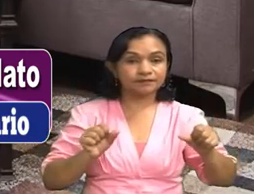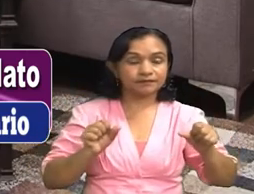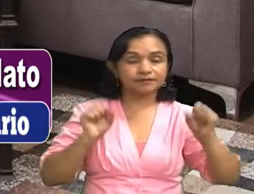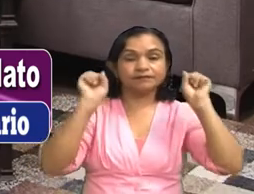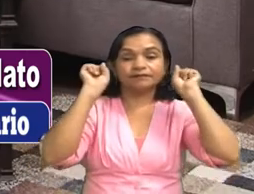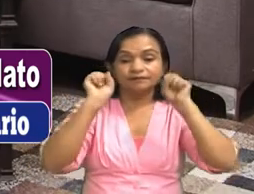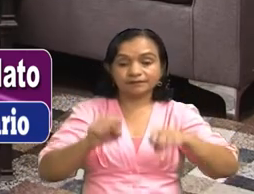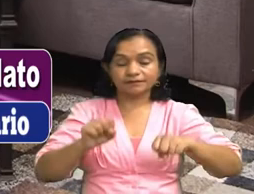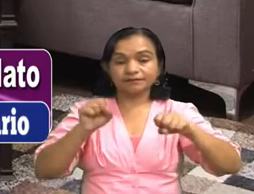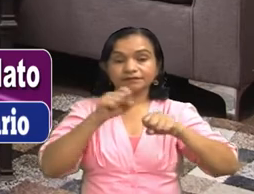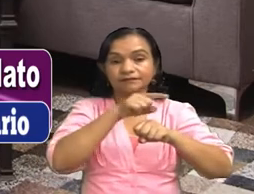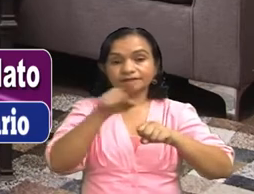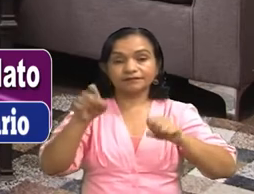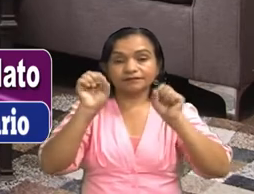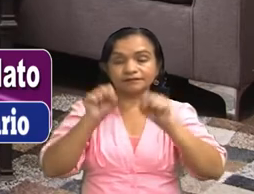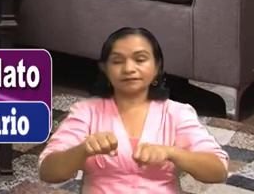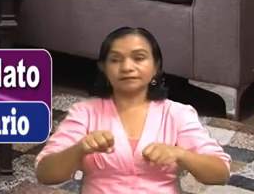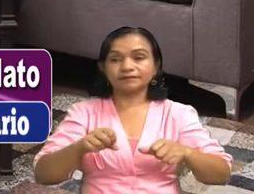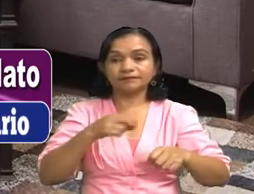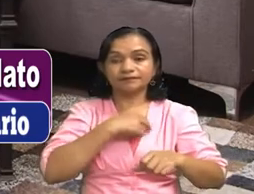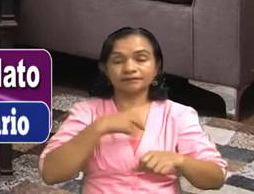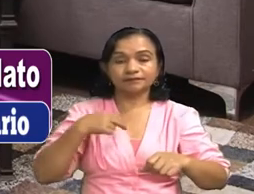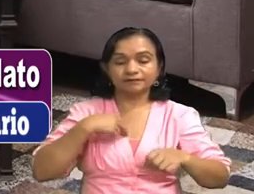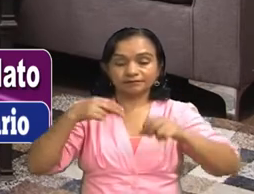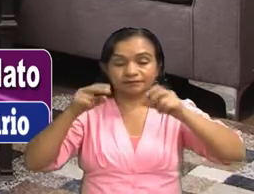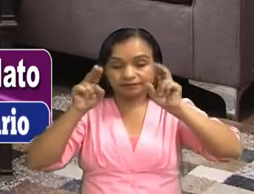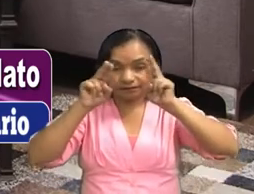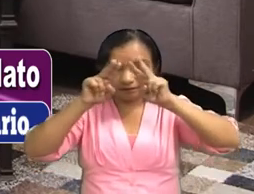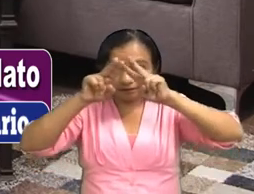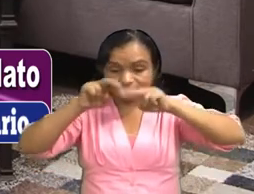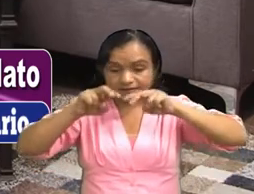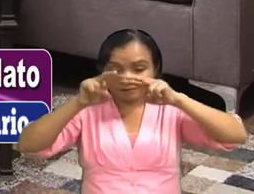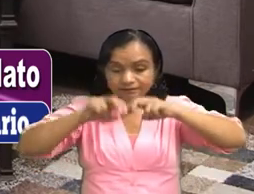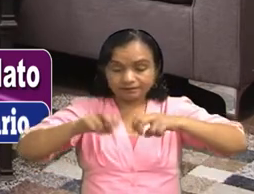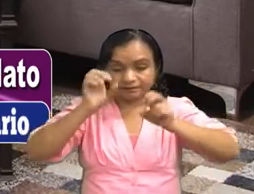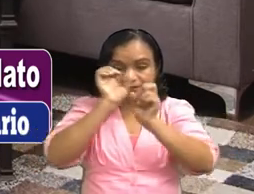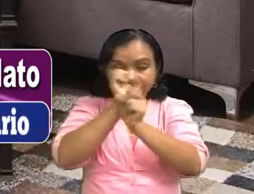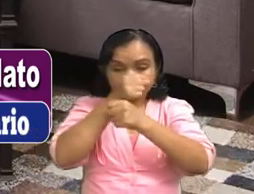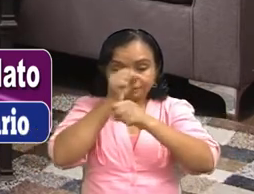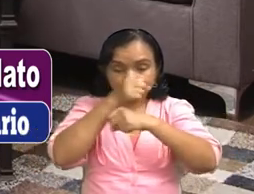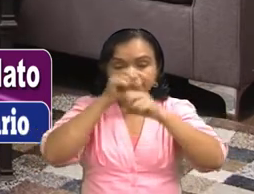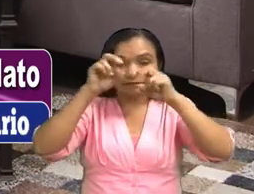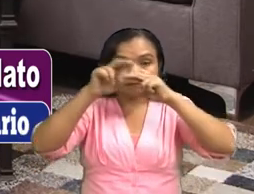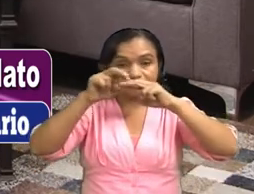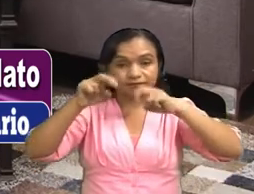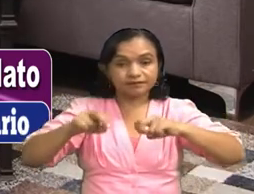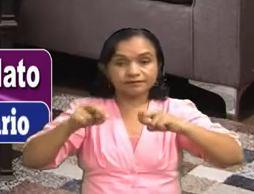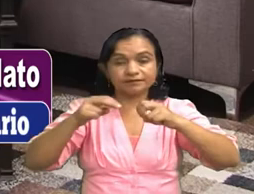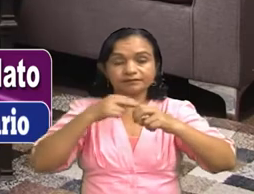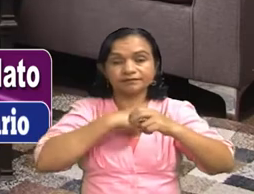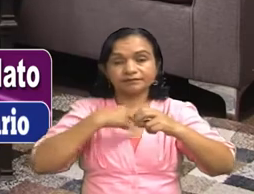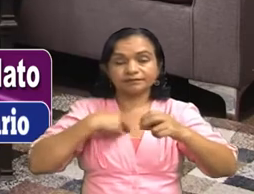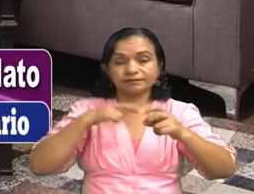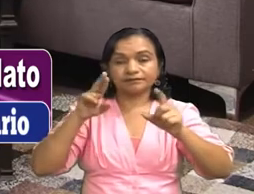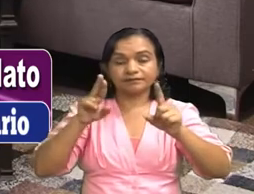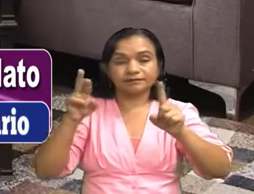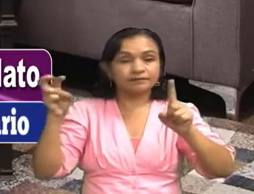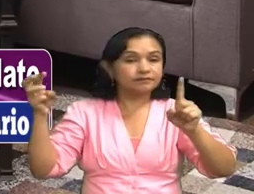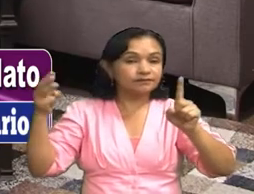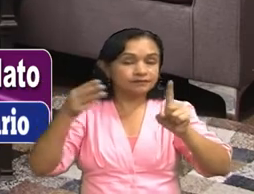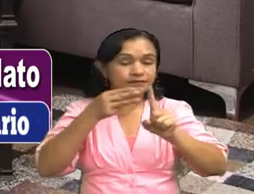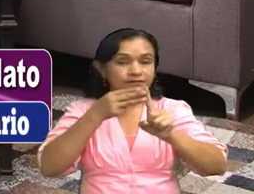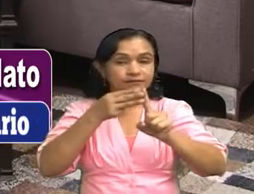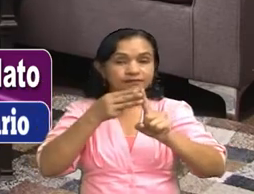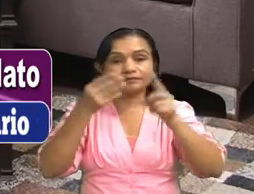logramos crearle la capacidad, entonces ellos hacen análisis en campo. Okay. Hacen análisis de referencias regionales.